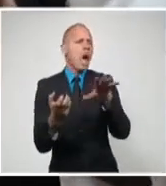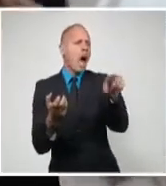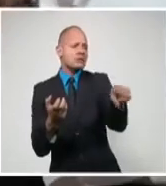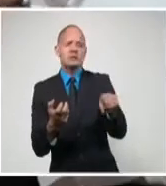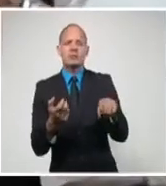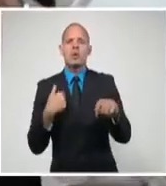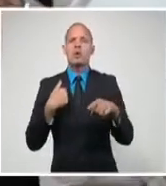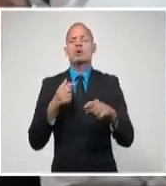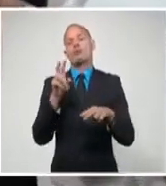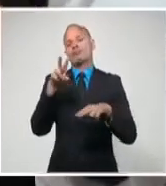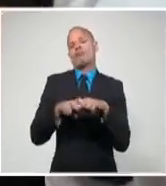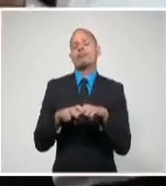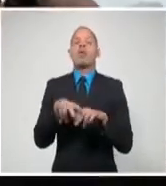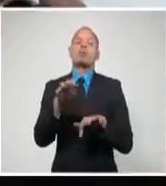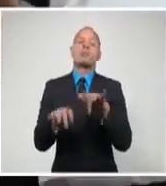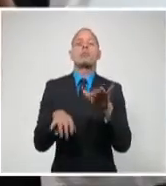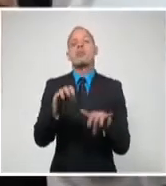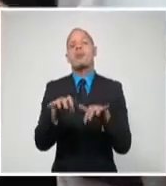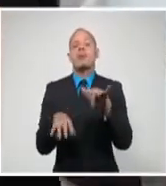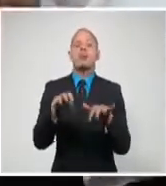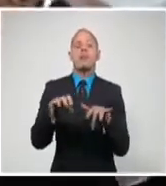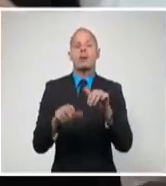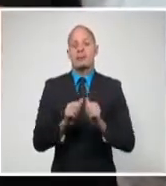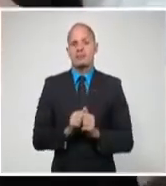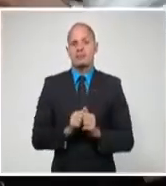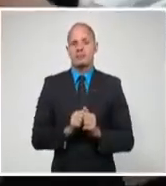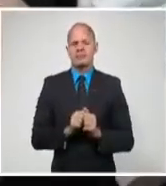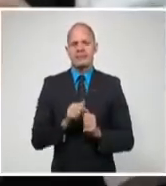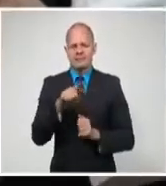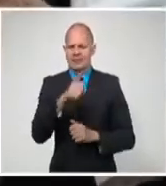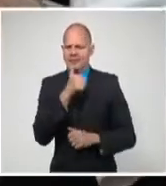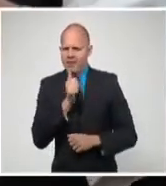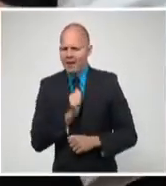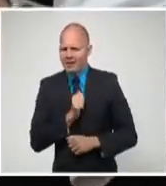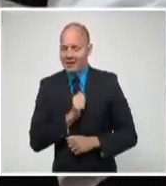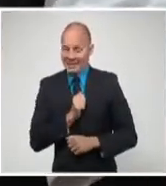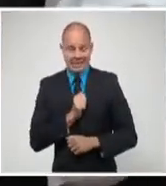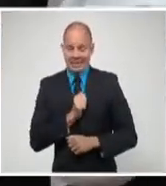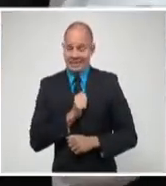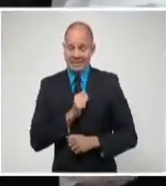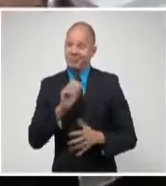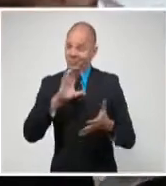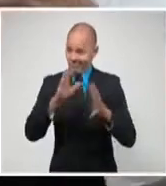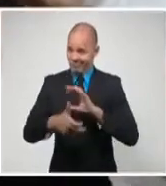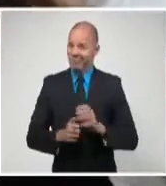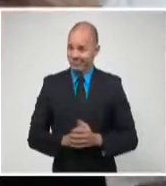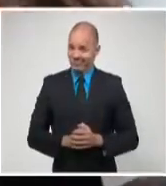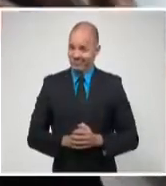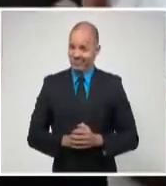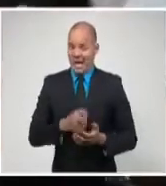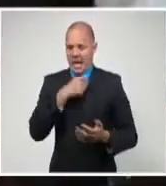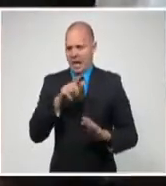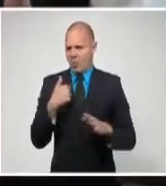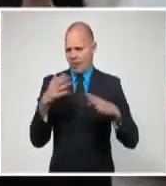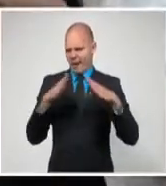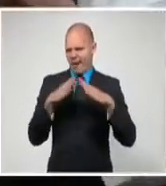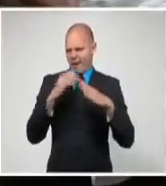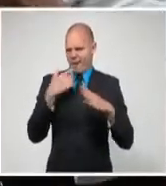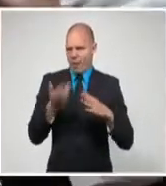simple porque, por ejemplo, requiere de un individuo con un efectivo autocontrol y profesionalidad. Los empleadores deben, por su